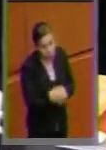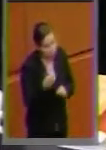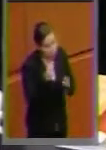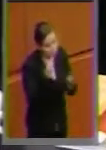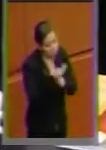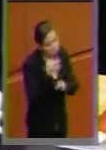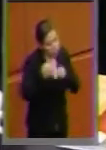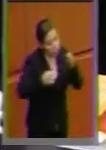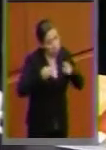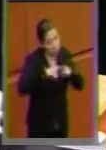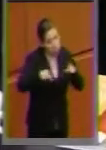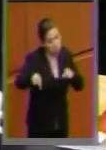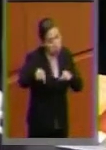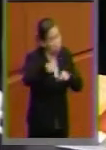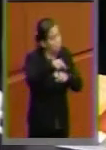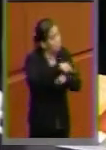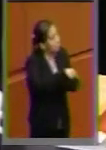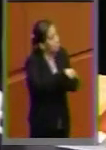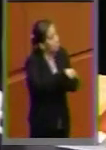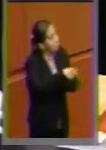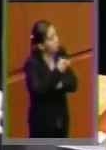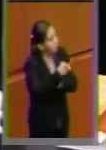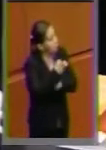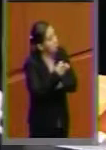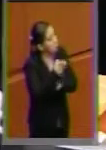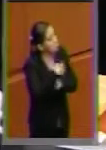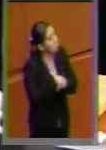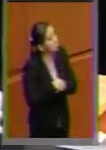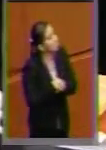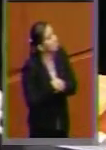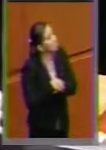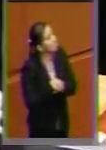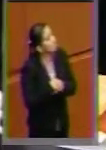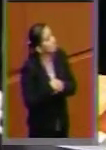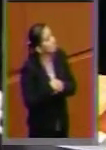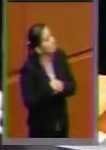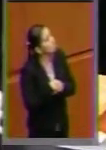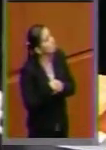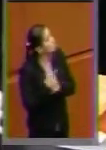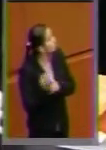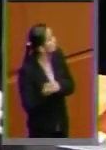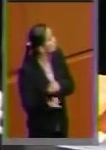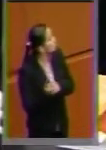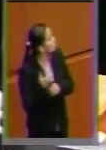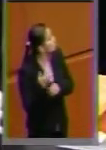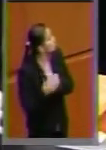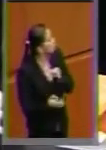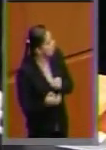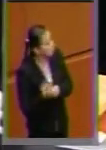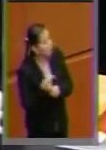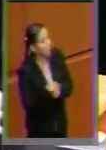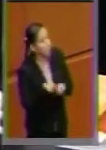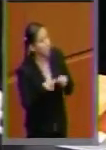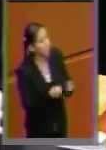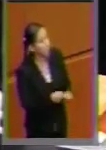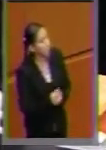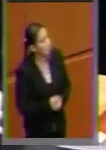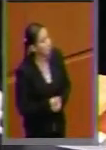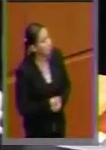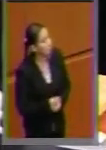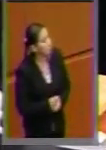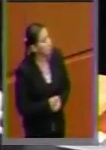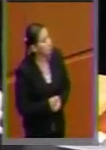para muchas lagunas y esto yo lo interpreto de una forma y al juez sólo hago llegar de otro